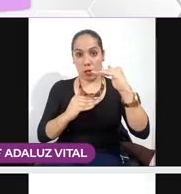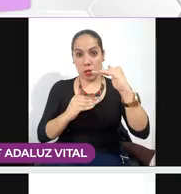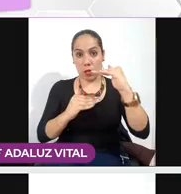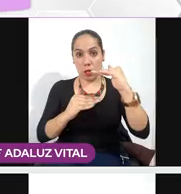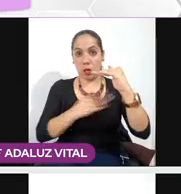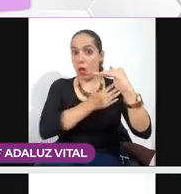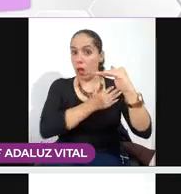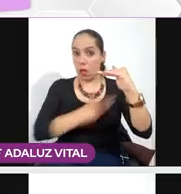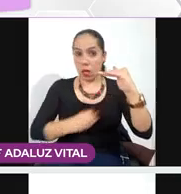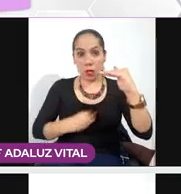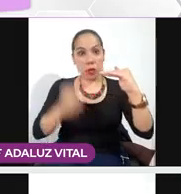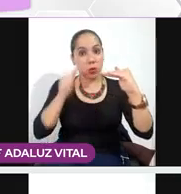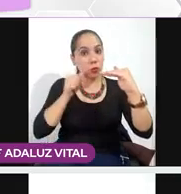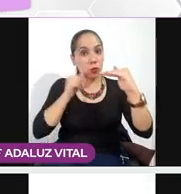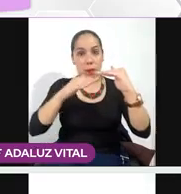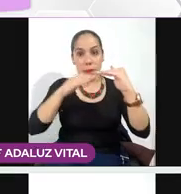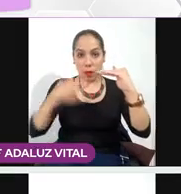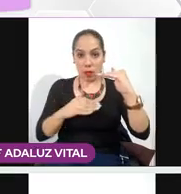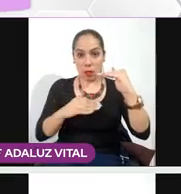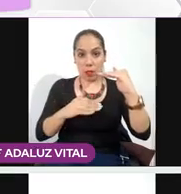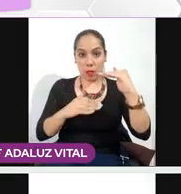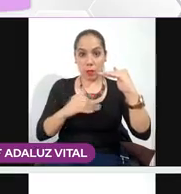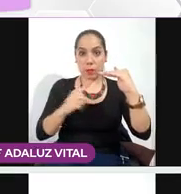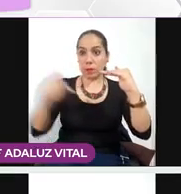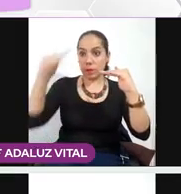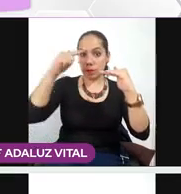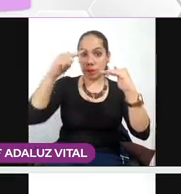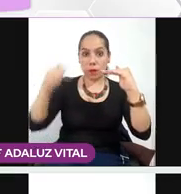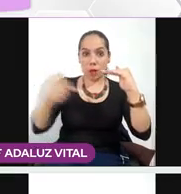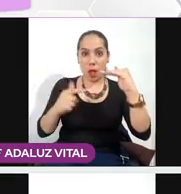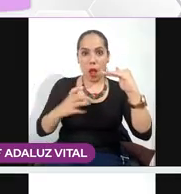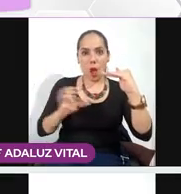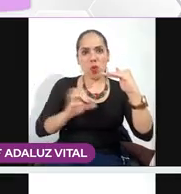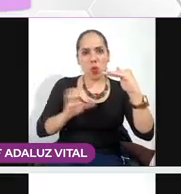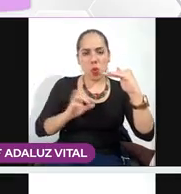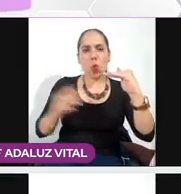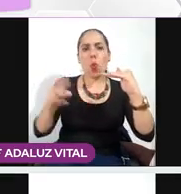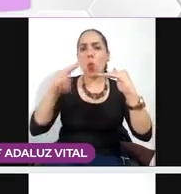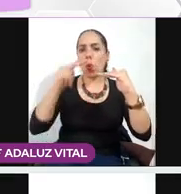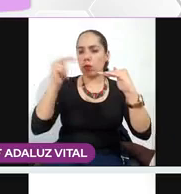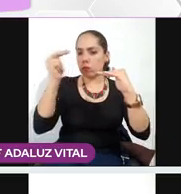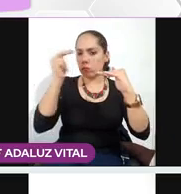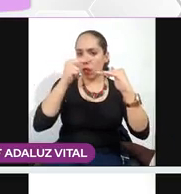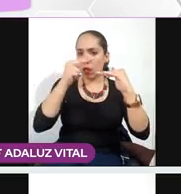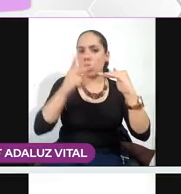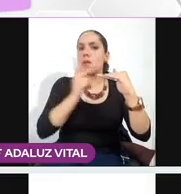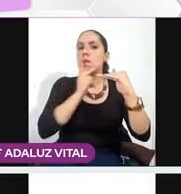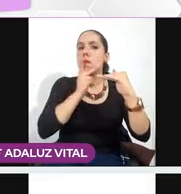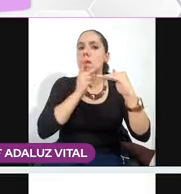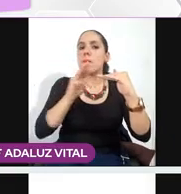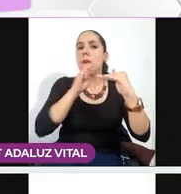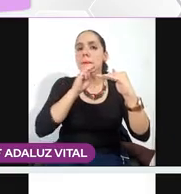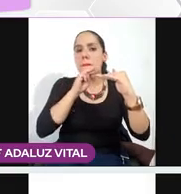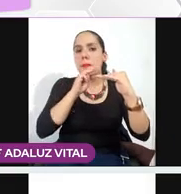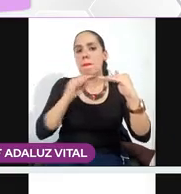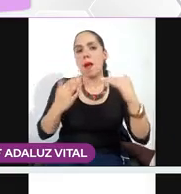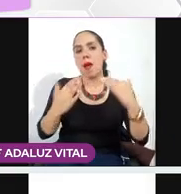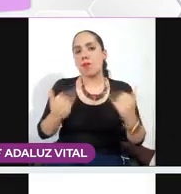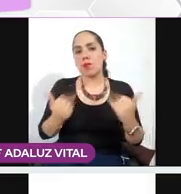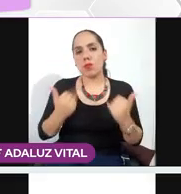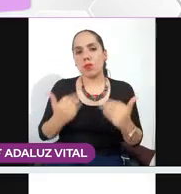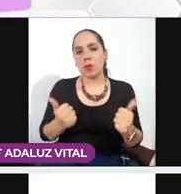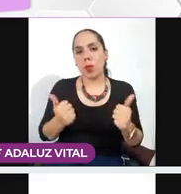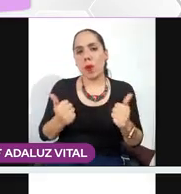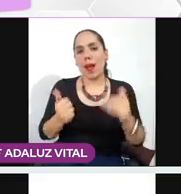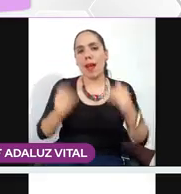Entonces, cuando una mamá o un papá empiezan a compensar estas ausencias, empiezan a bajar, a bajar, a bajar, y los